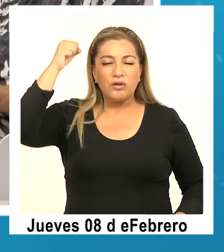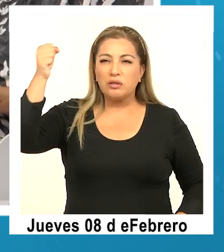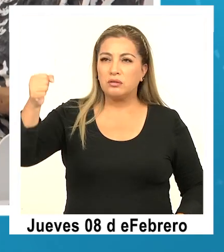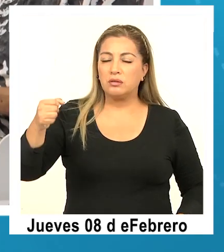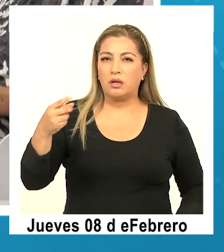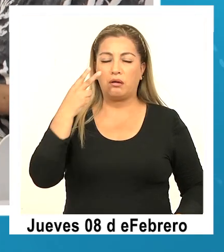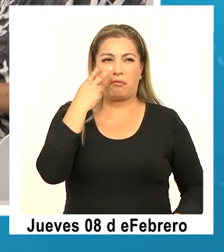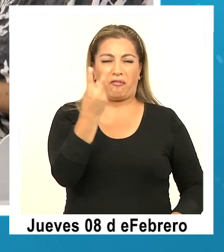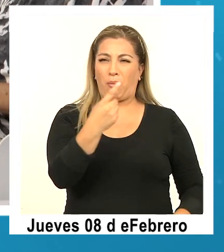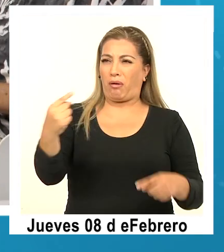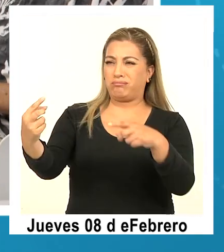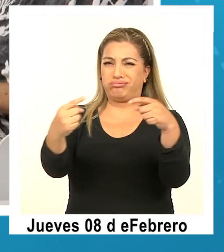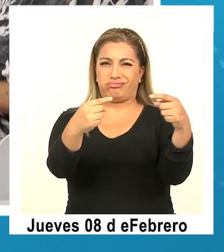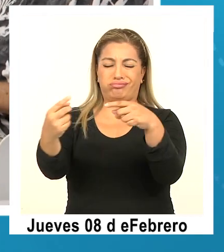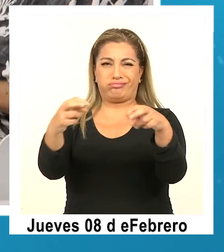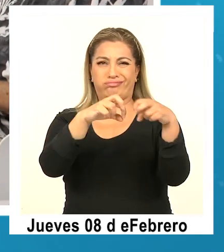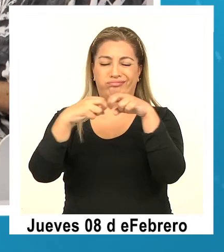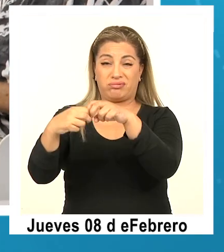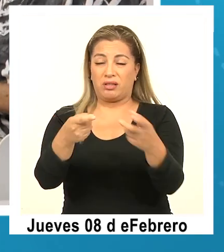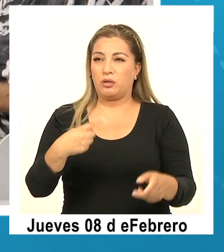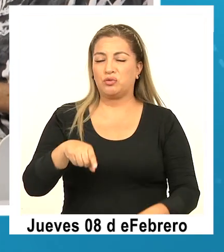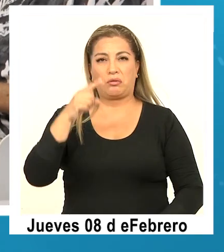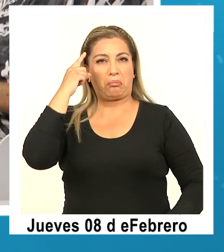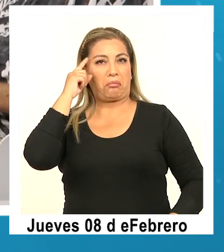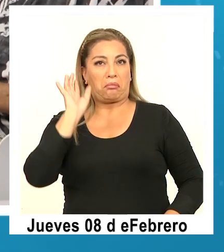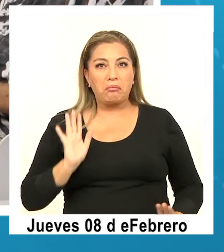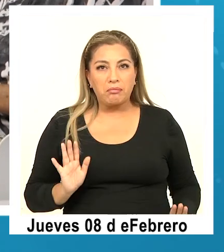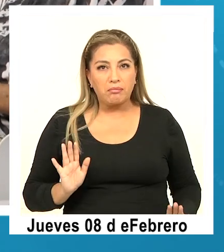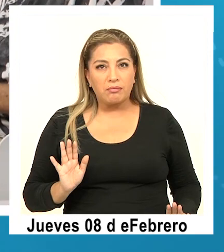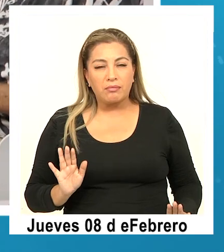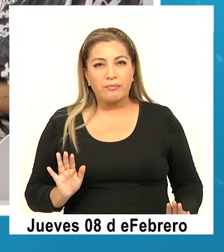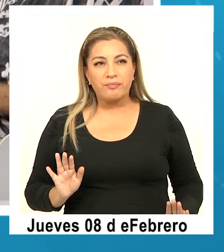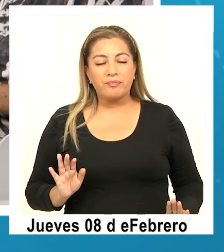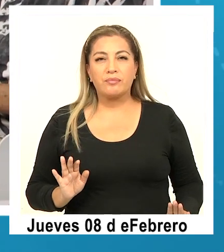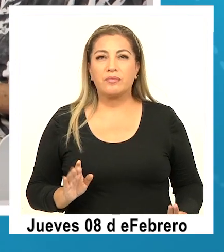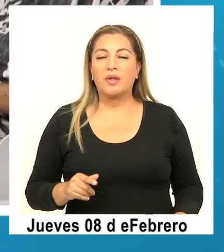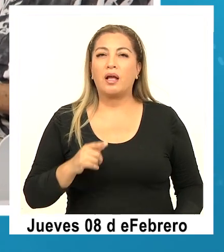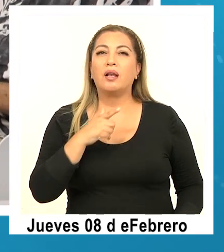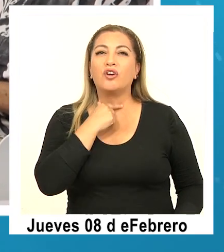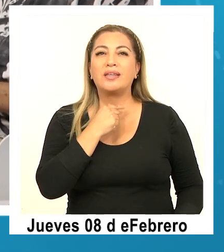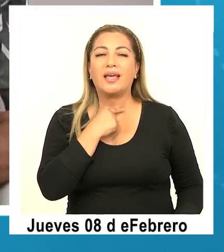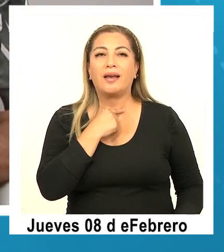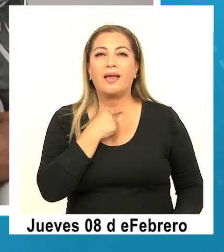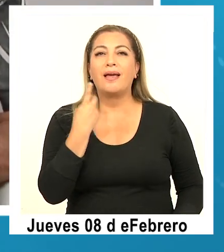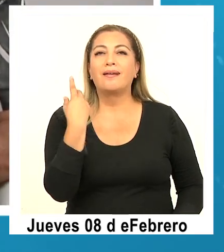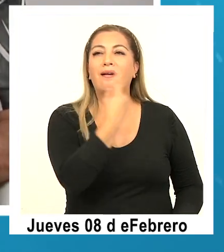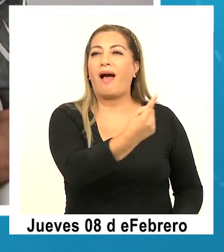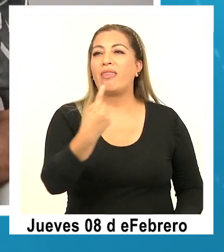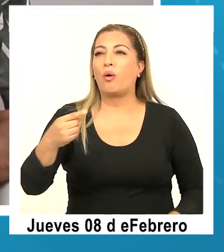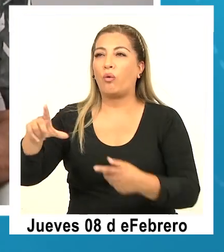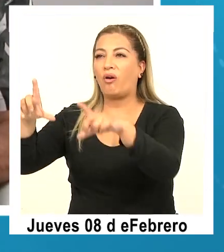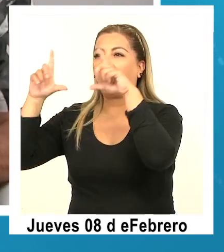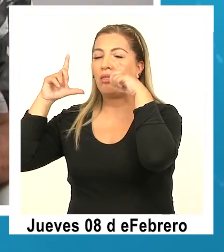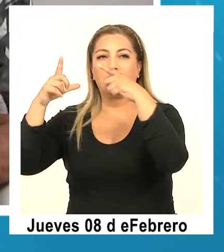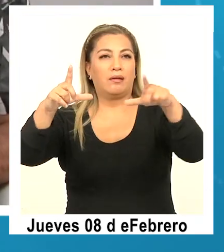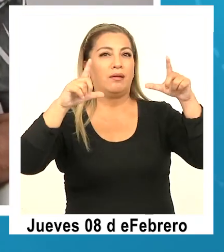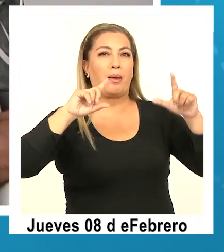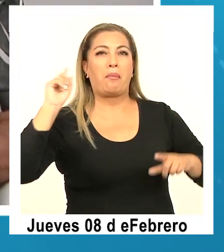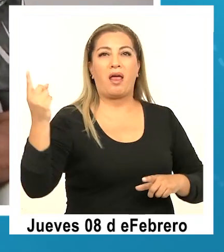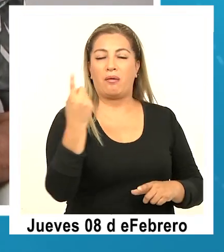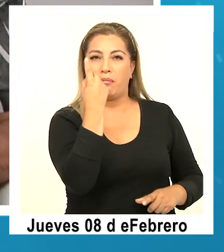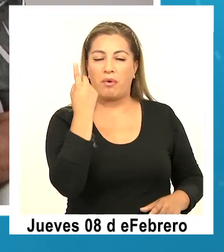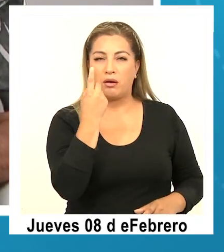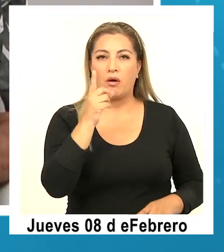pelea inconducente, digamos, que al final uno dice, bueno, aquí lo único que pareciera que se quiere es un protagonismo de ciertos personajes. Hay muchos